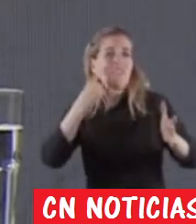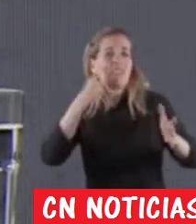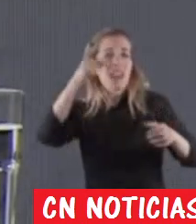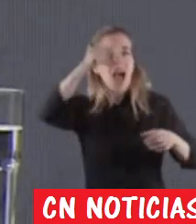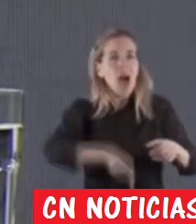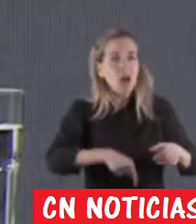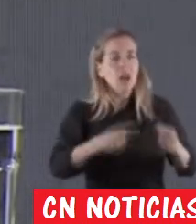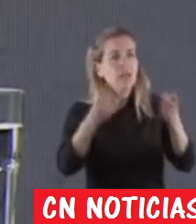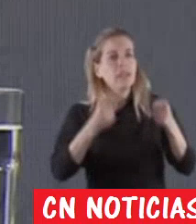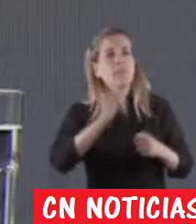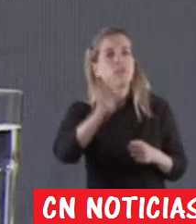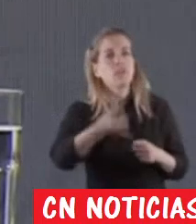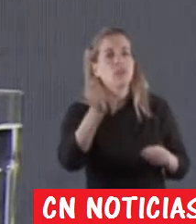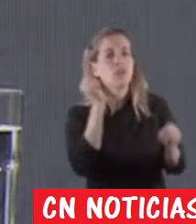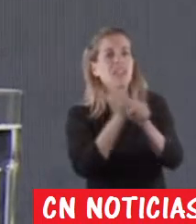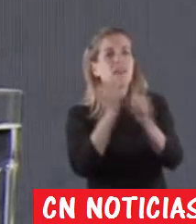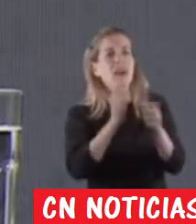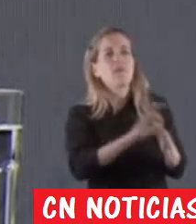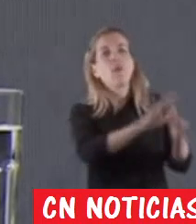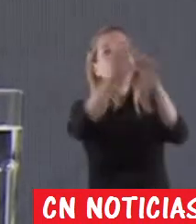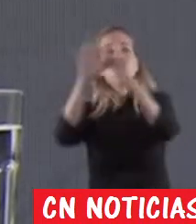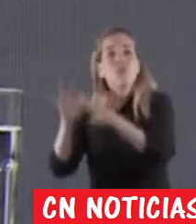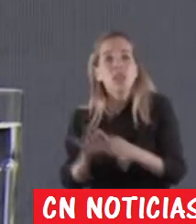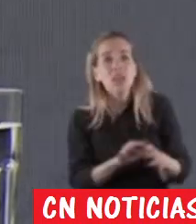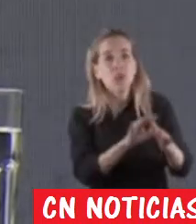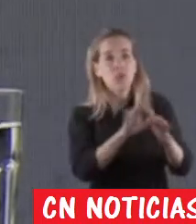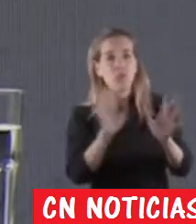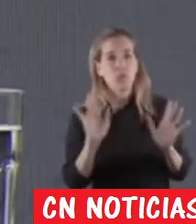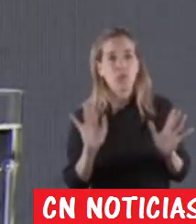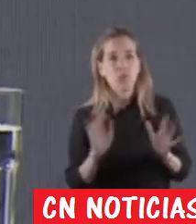trabajar mancomunados para eso.